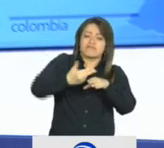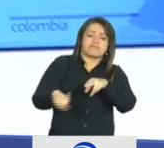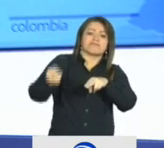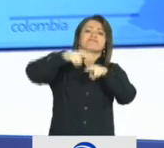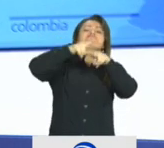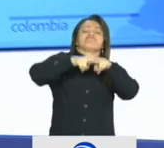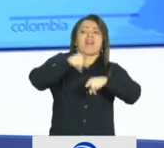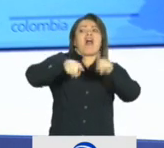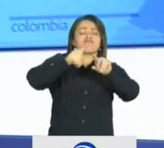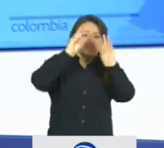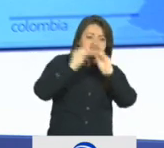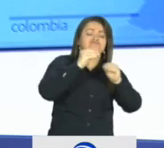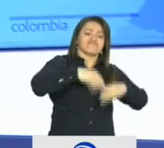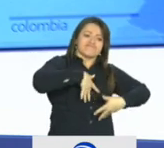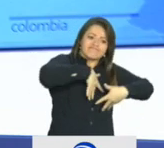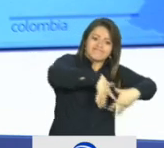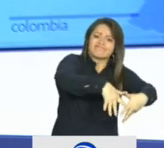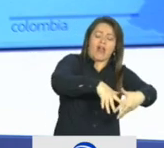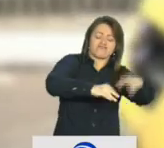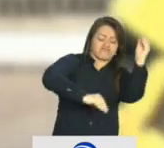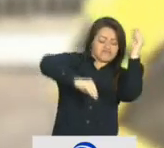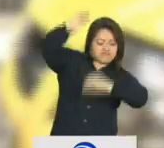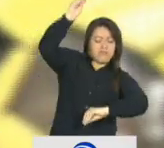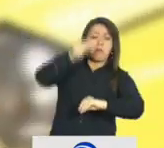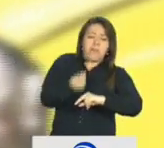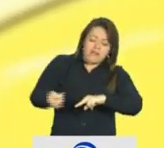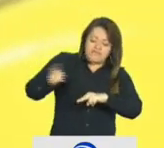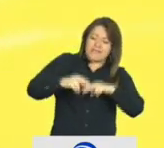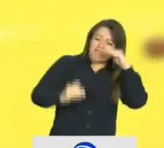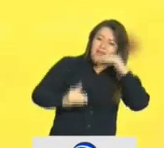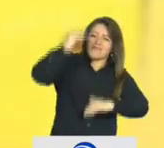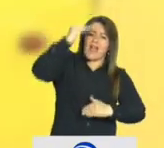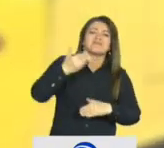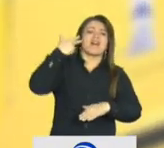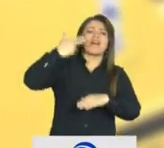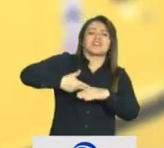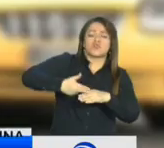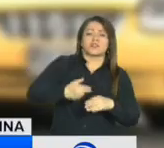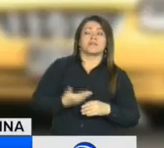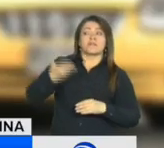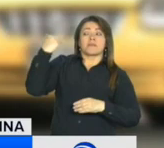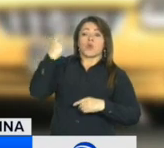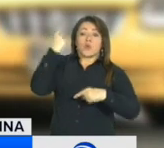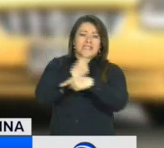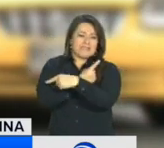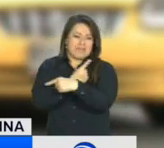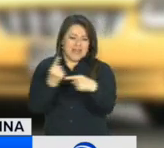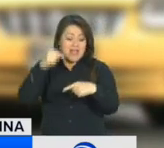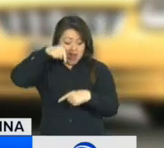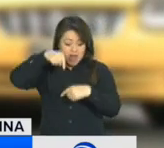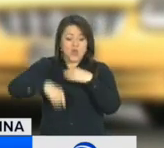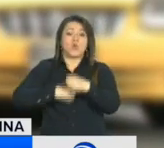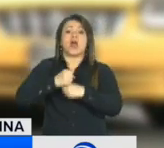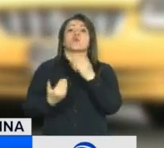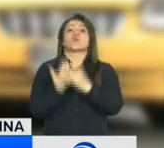para manifestarse en contra de este incremento. A menos de una semana de haber iniciado el año, el gremio de taxistas